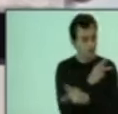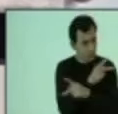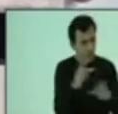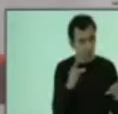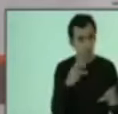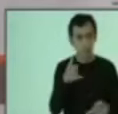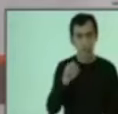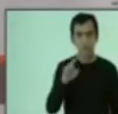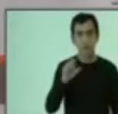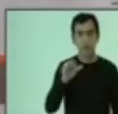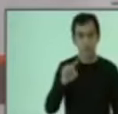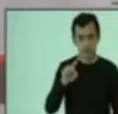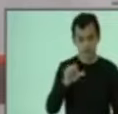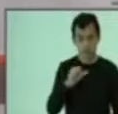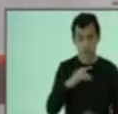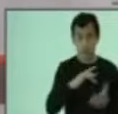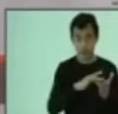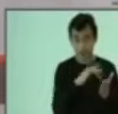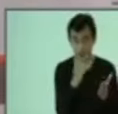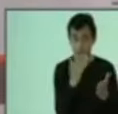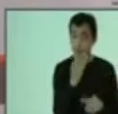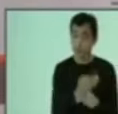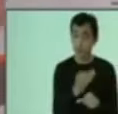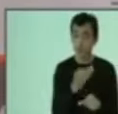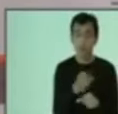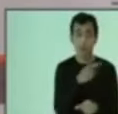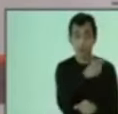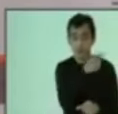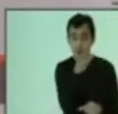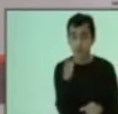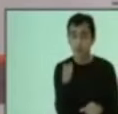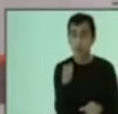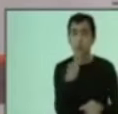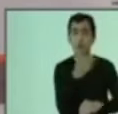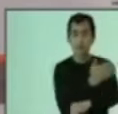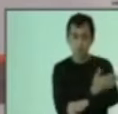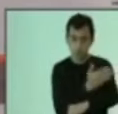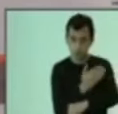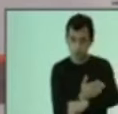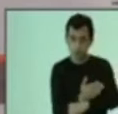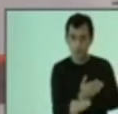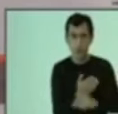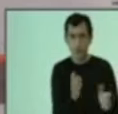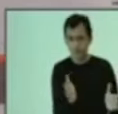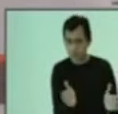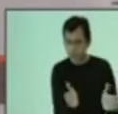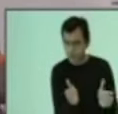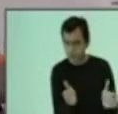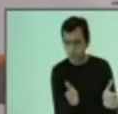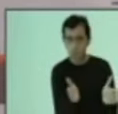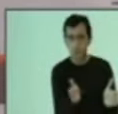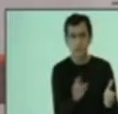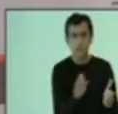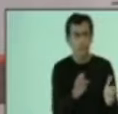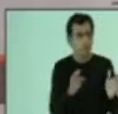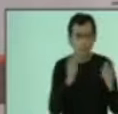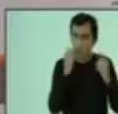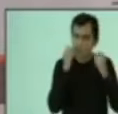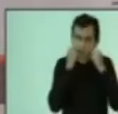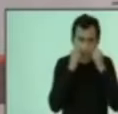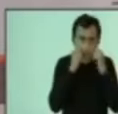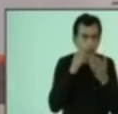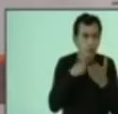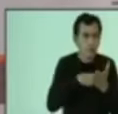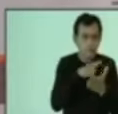Toca. Gracias. Y en este momento exhorto aquí a nuestros compañeros que independientemente quién quede como